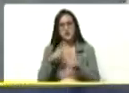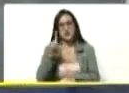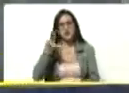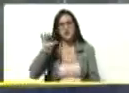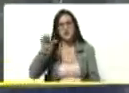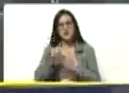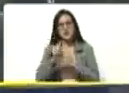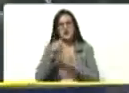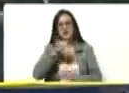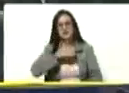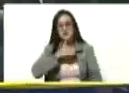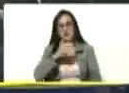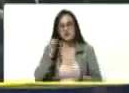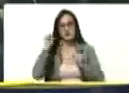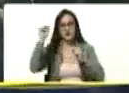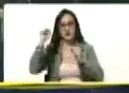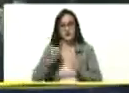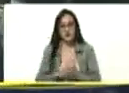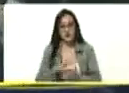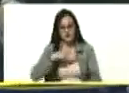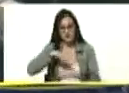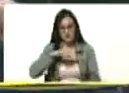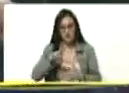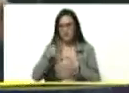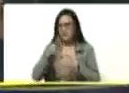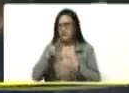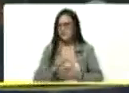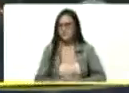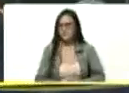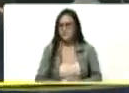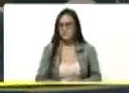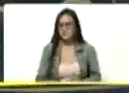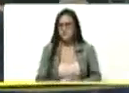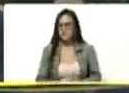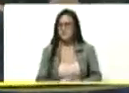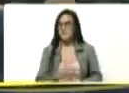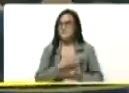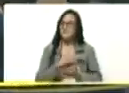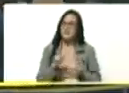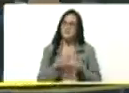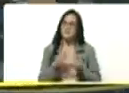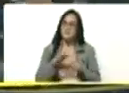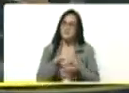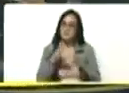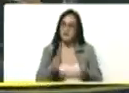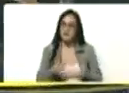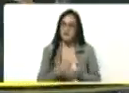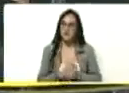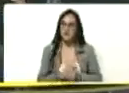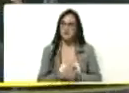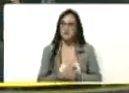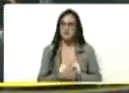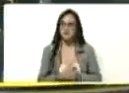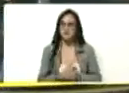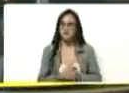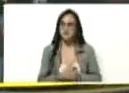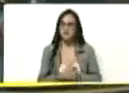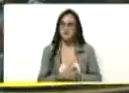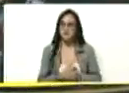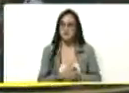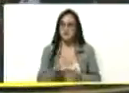de la resistencia heroica de nuestra América. Estimados primeros ministros Jacques Salbeck y